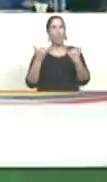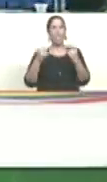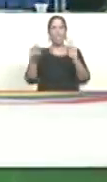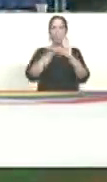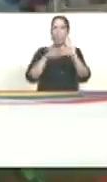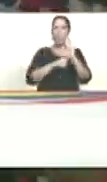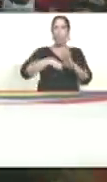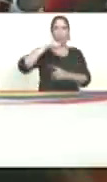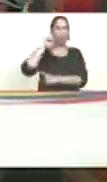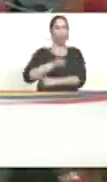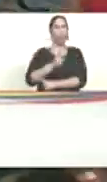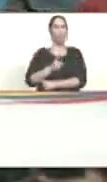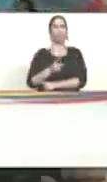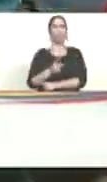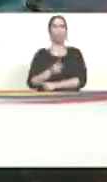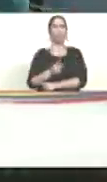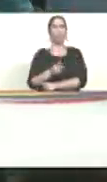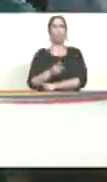cumplimiento.